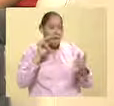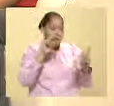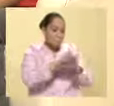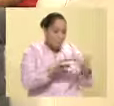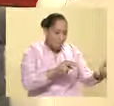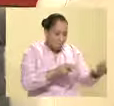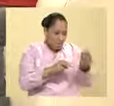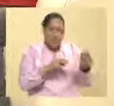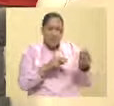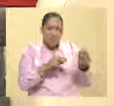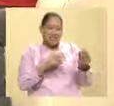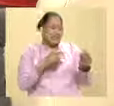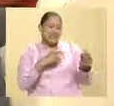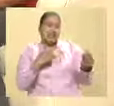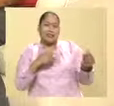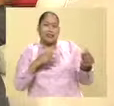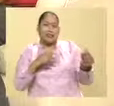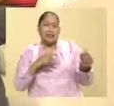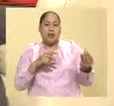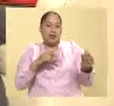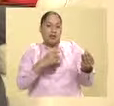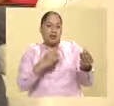comer y me lo como